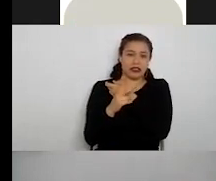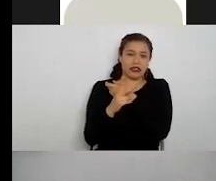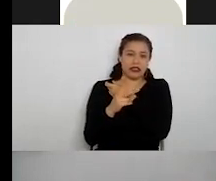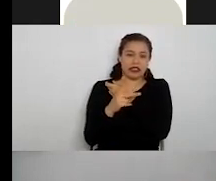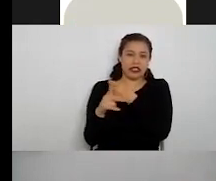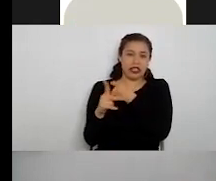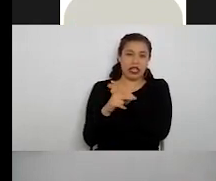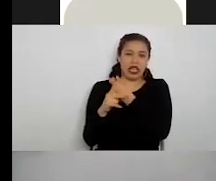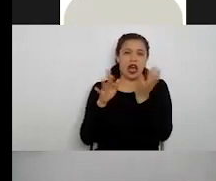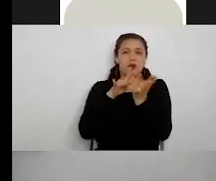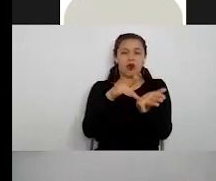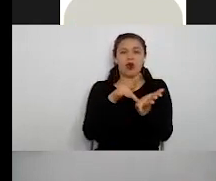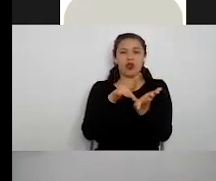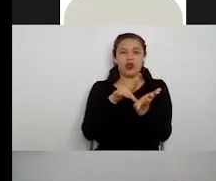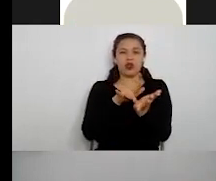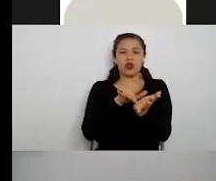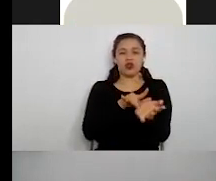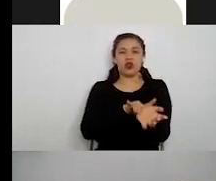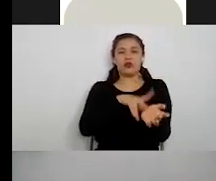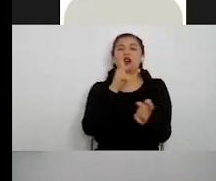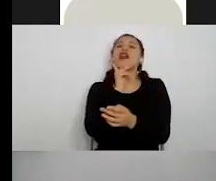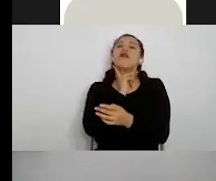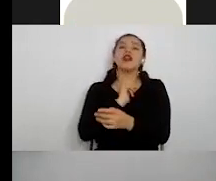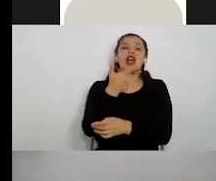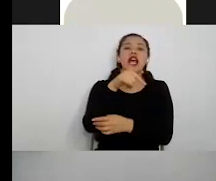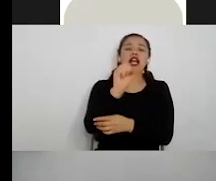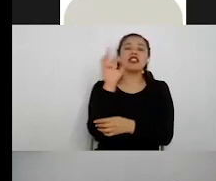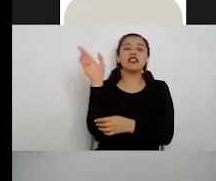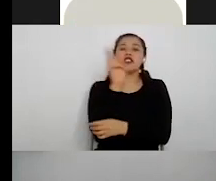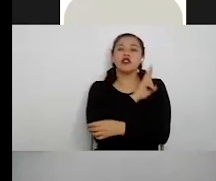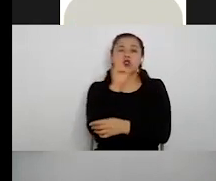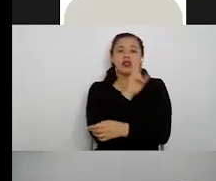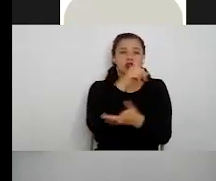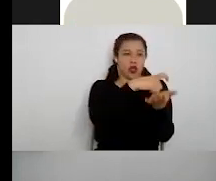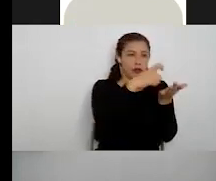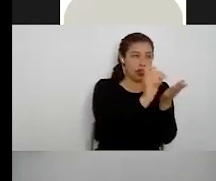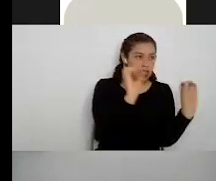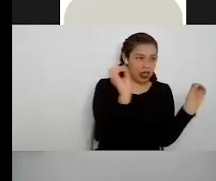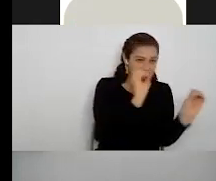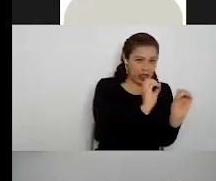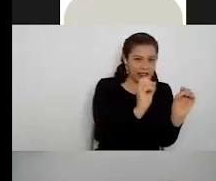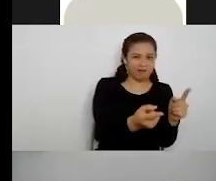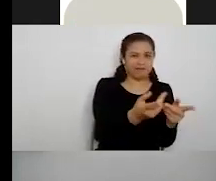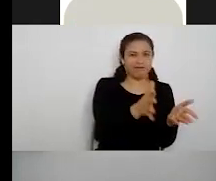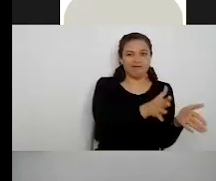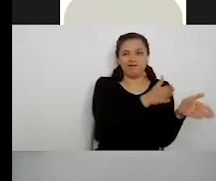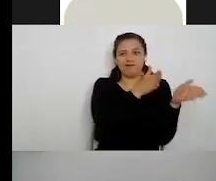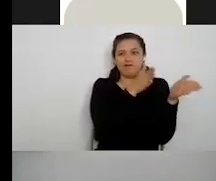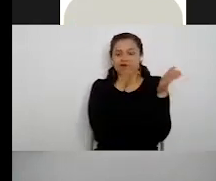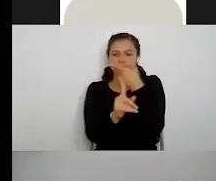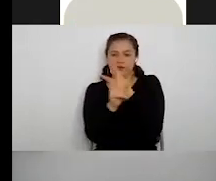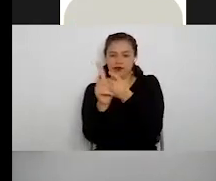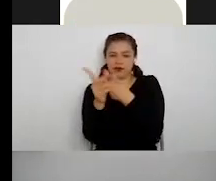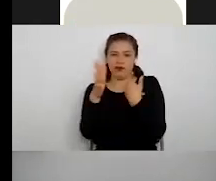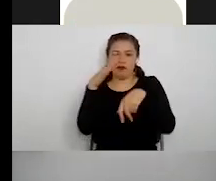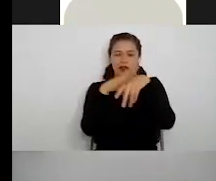el aprovisionamiento de petróleo y de gas ruso, pues hay un efecto. Ahí vemos que el efecto sería sobre una caída